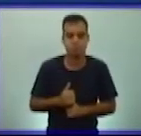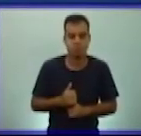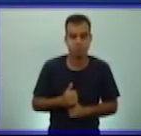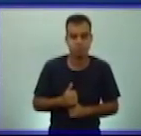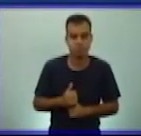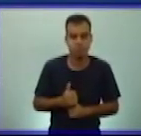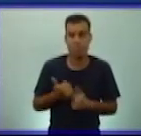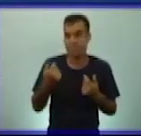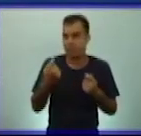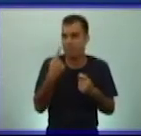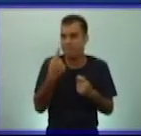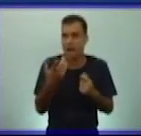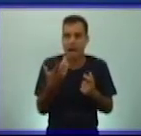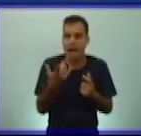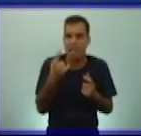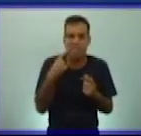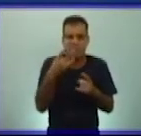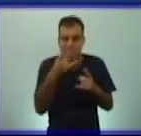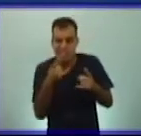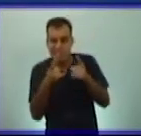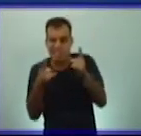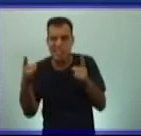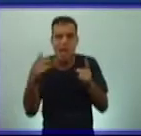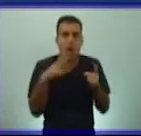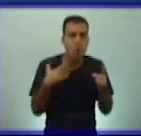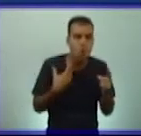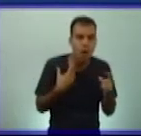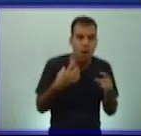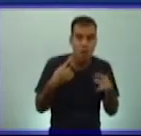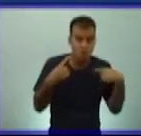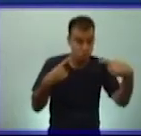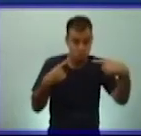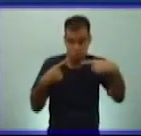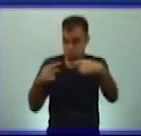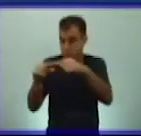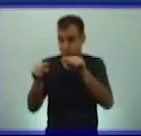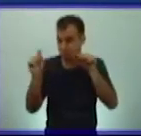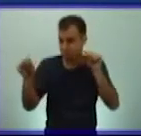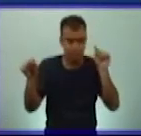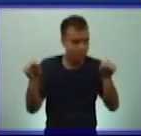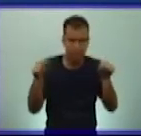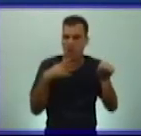en los extremos del enrollado. En este caso,